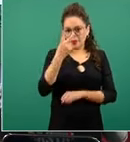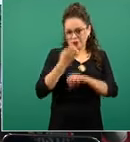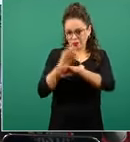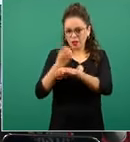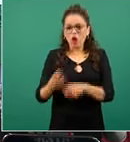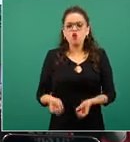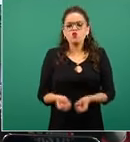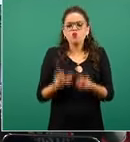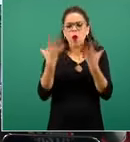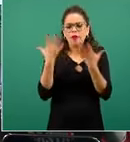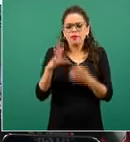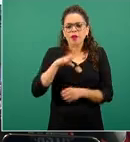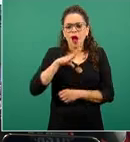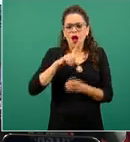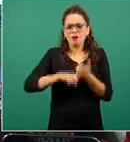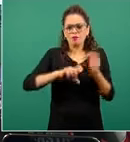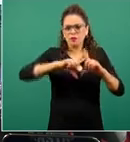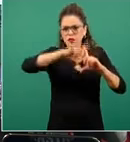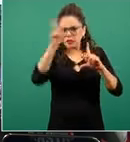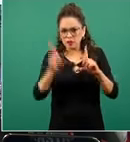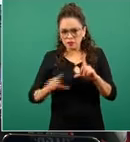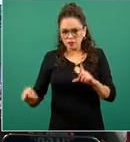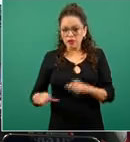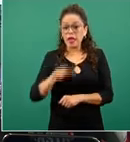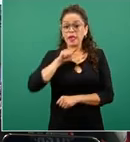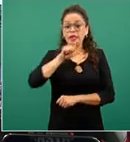nivel nacional de este tipo?